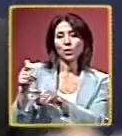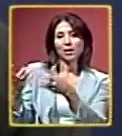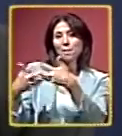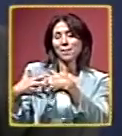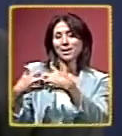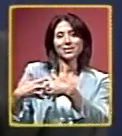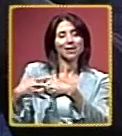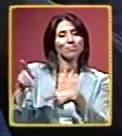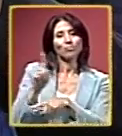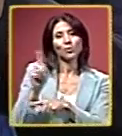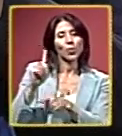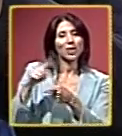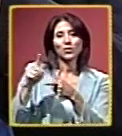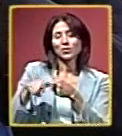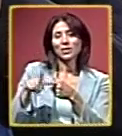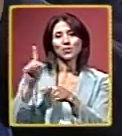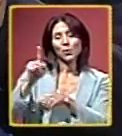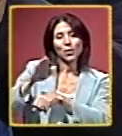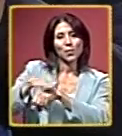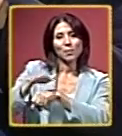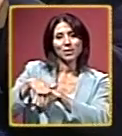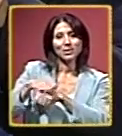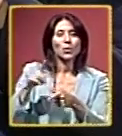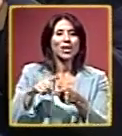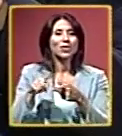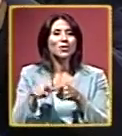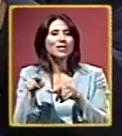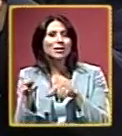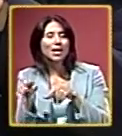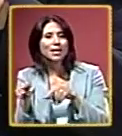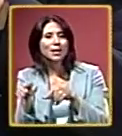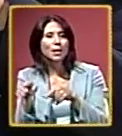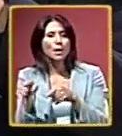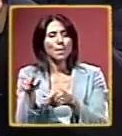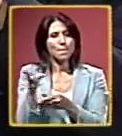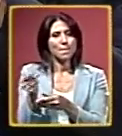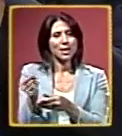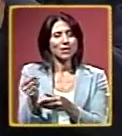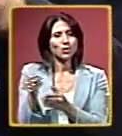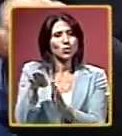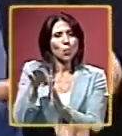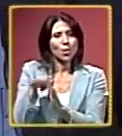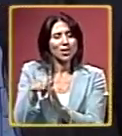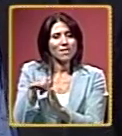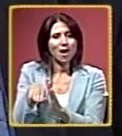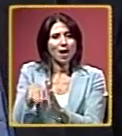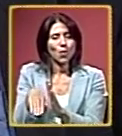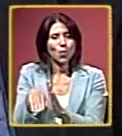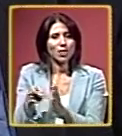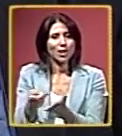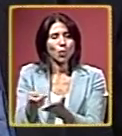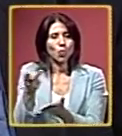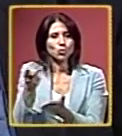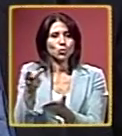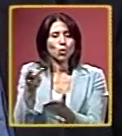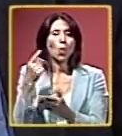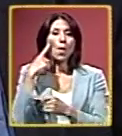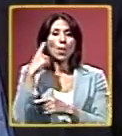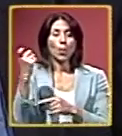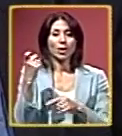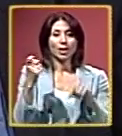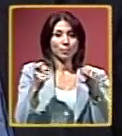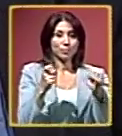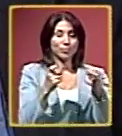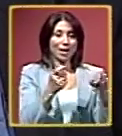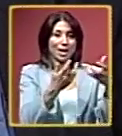precisamente precios por debajo del aparentemente costo que habían planteado, porque la empresa a